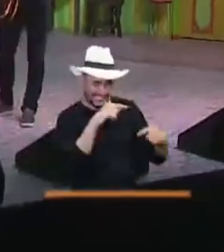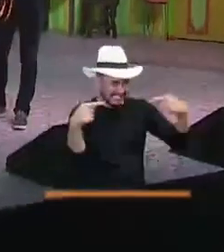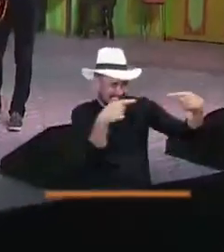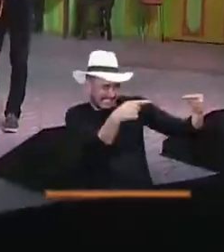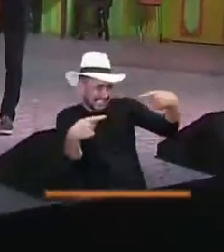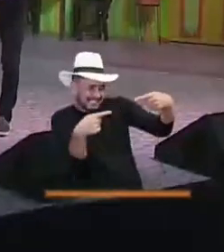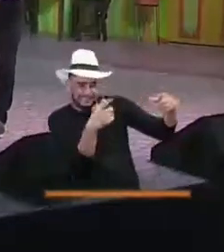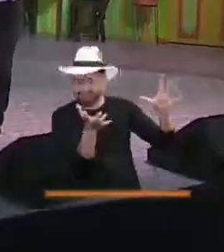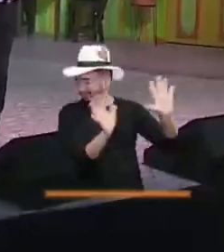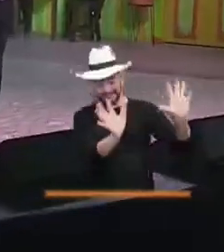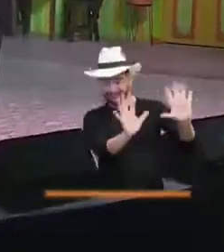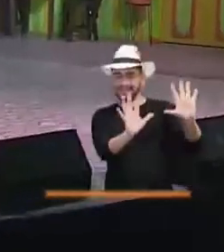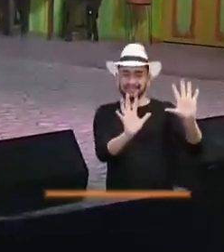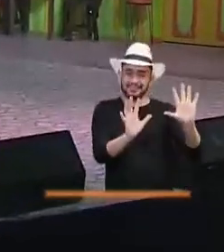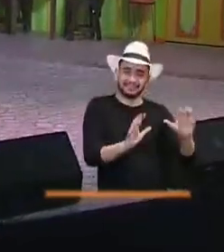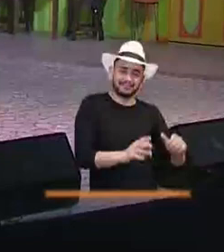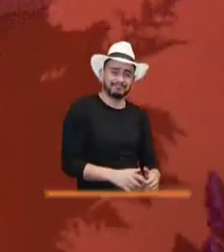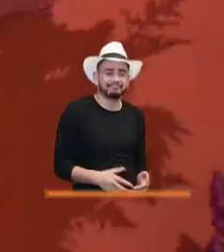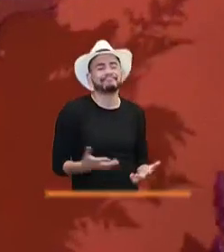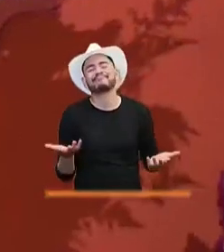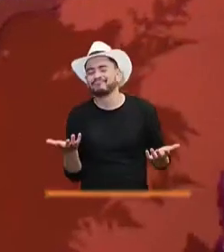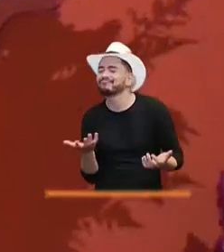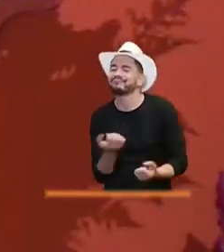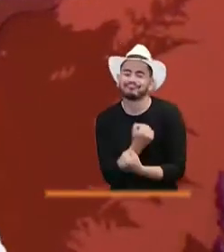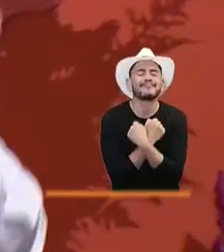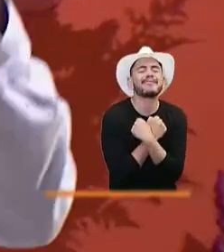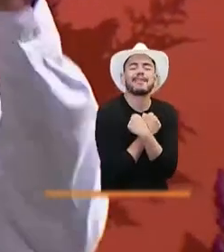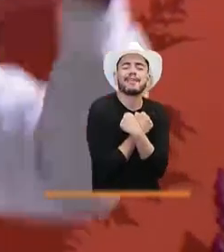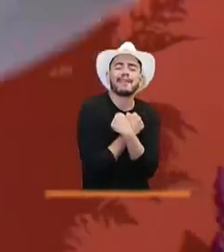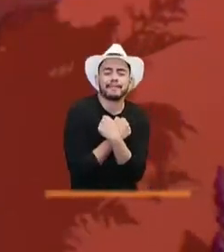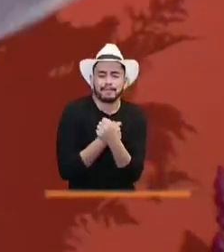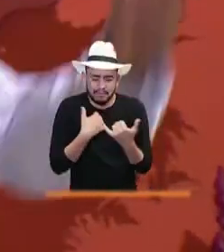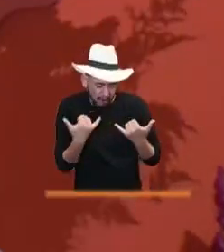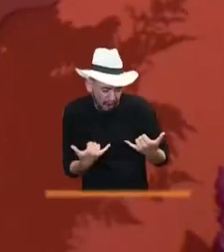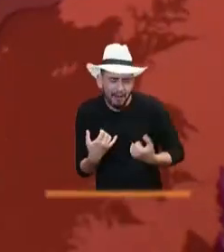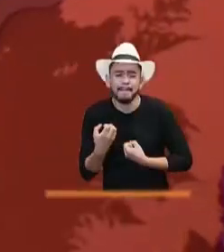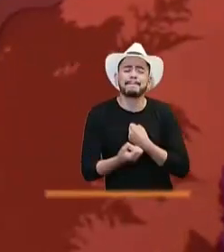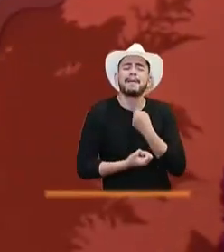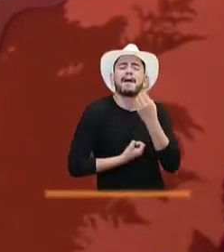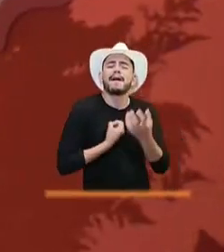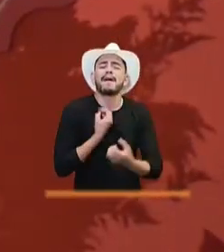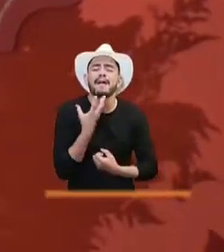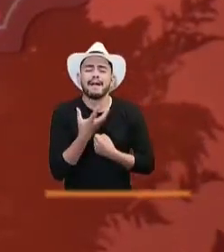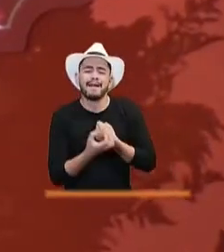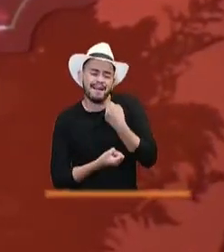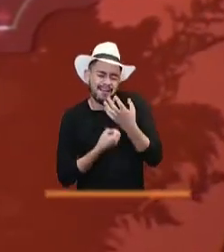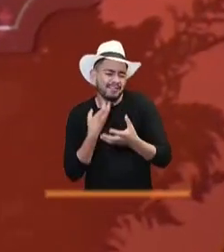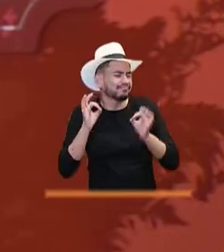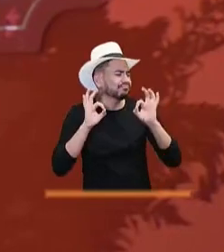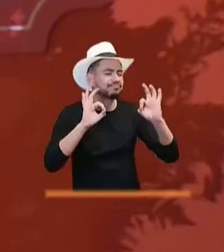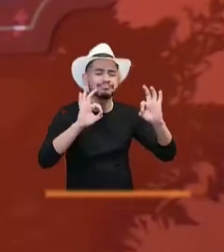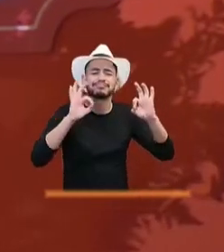Y el amor por esta trova que yo tengo es tan fiel que aún me subo